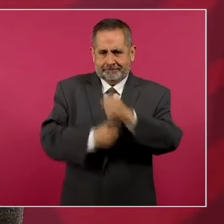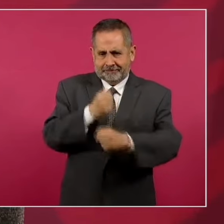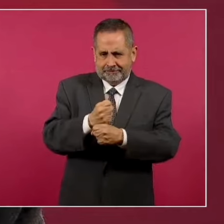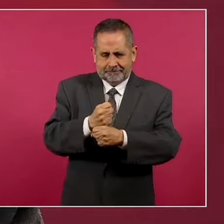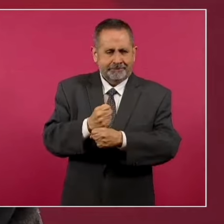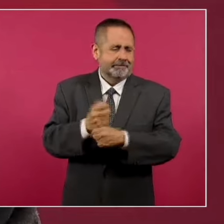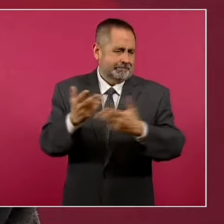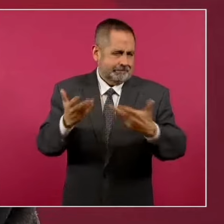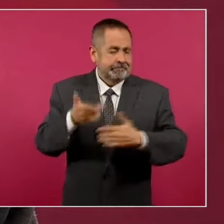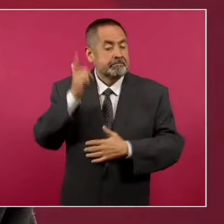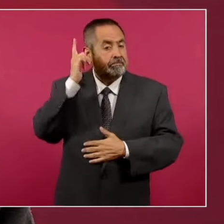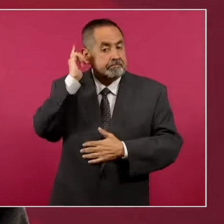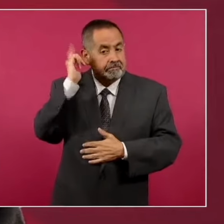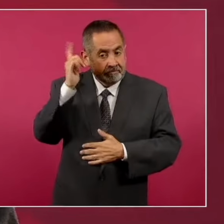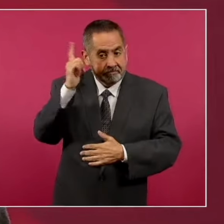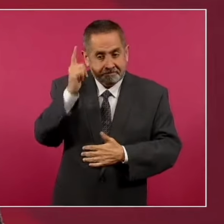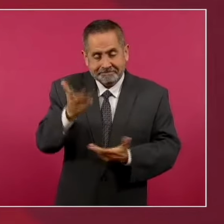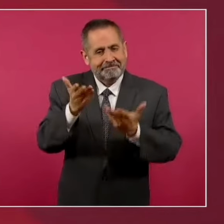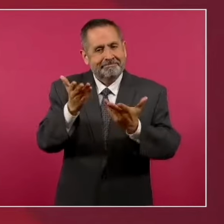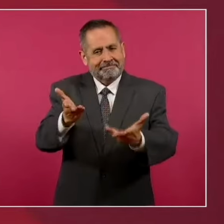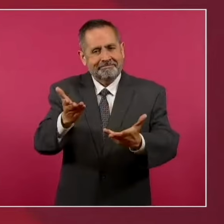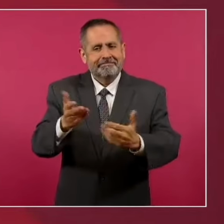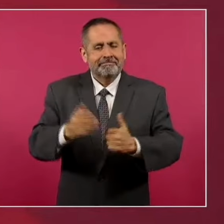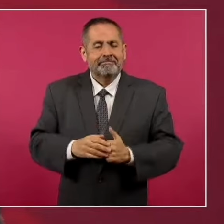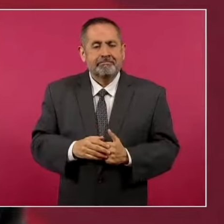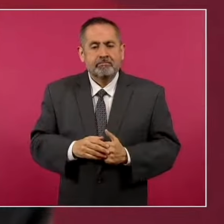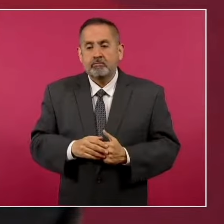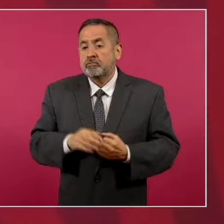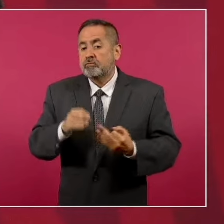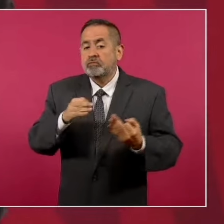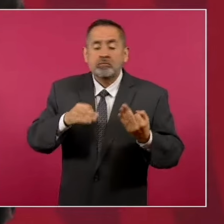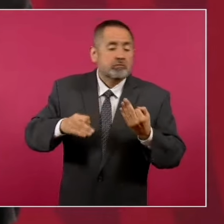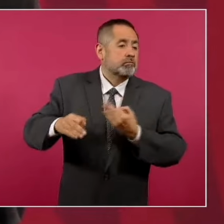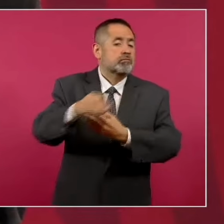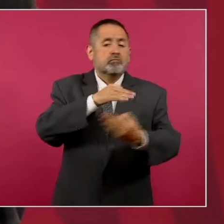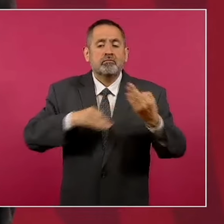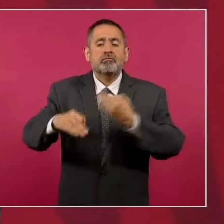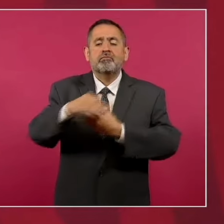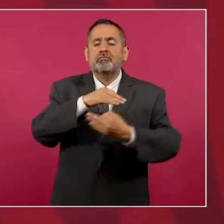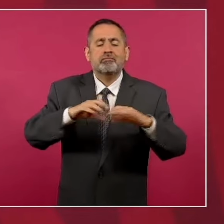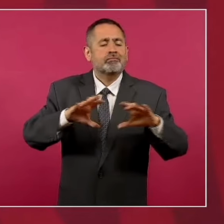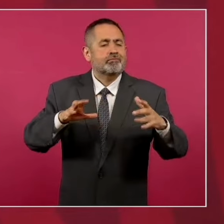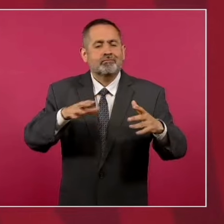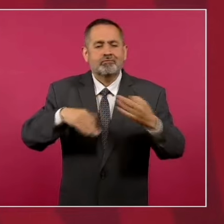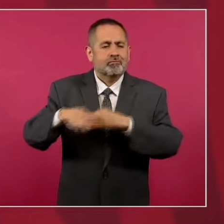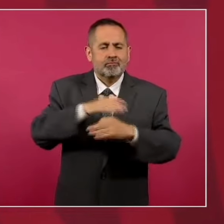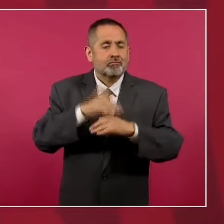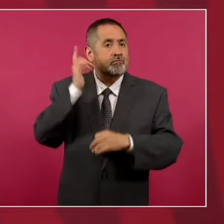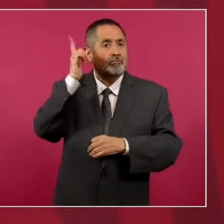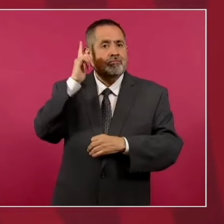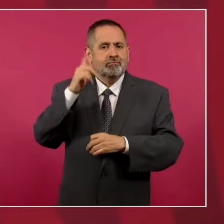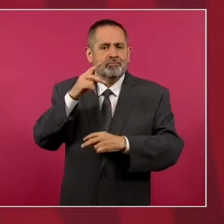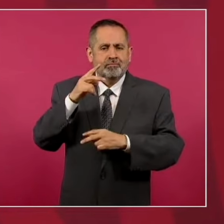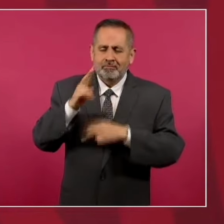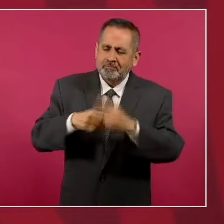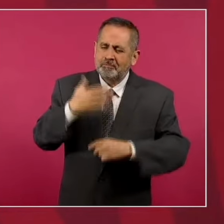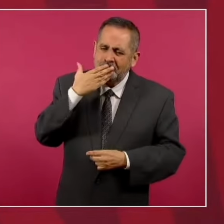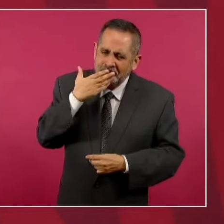y deseo que a todas, a todos nos vaya bien,